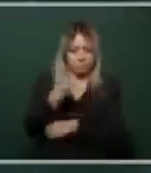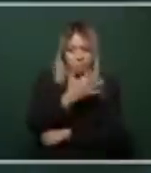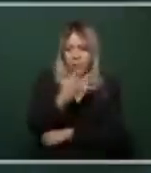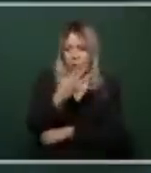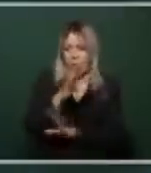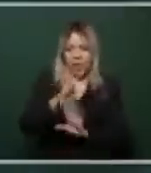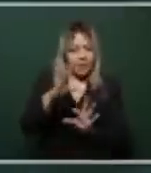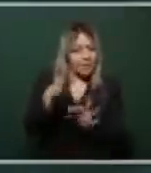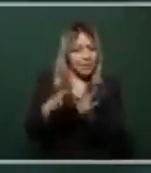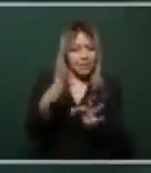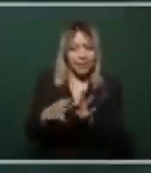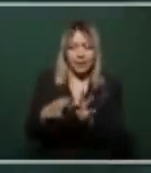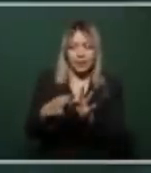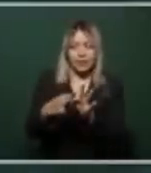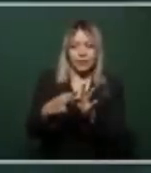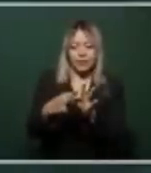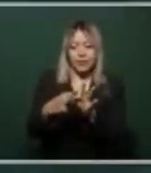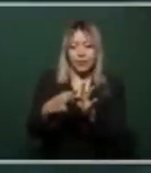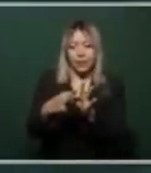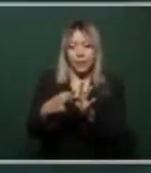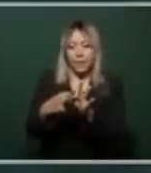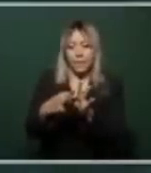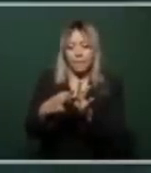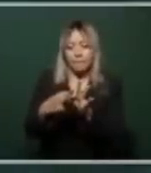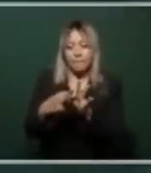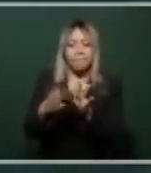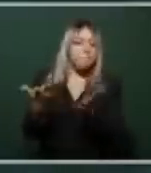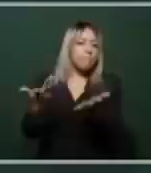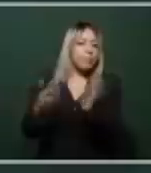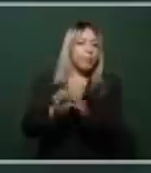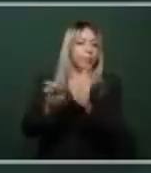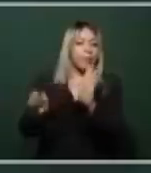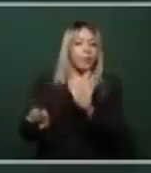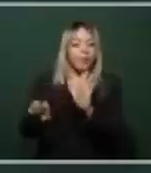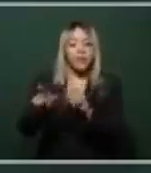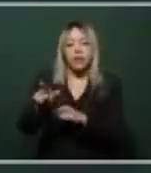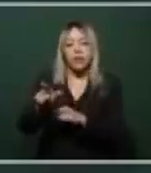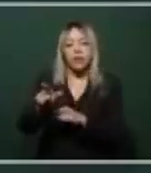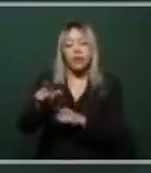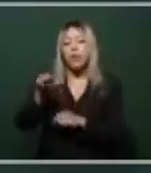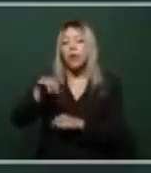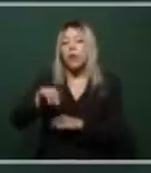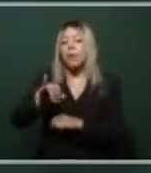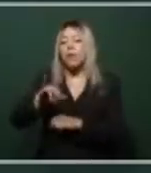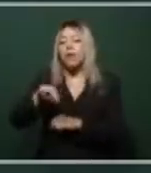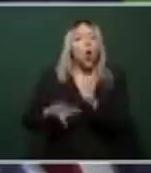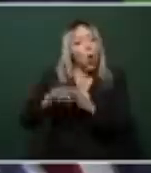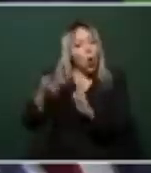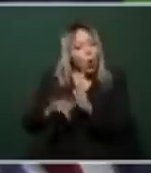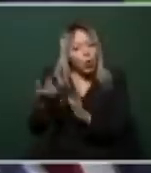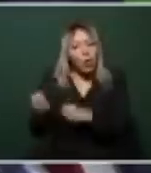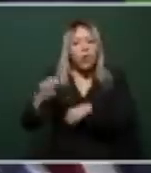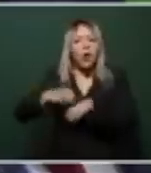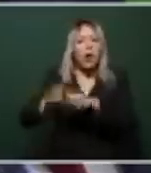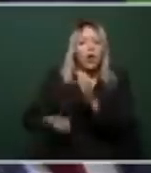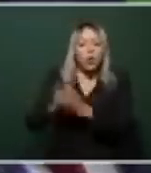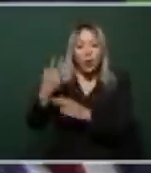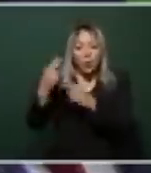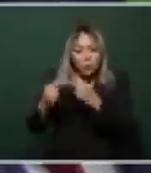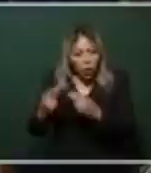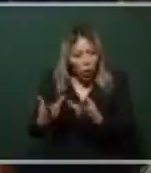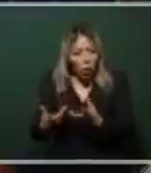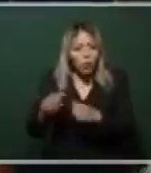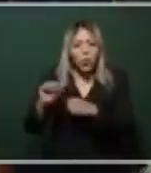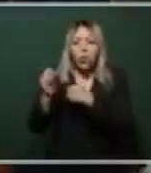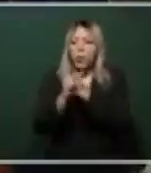El presidente Andrés Manuel López Obrador sostuvo que las perspectivas sobre el bajo crecimiento en la economía nacional son falsas, toda vez que el país